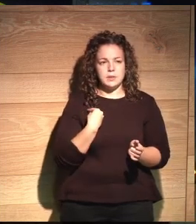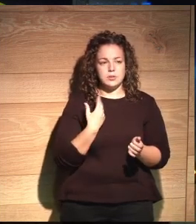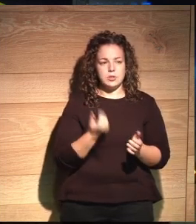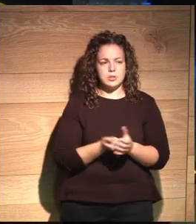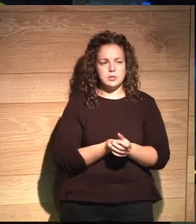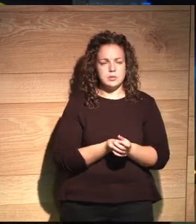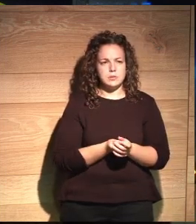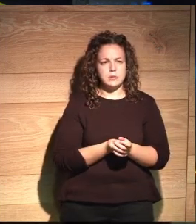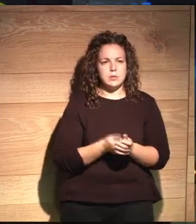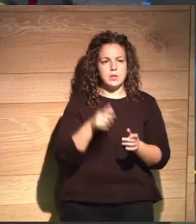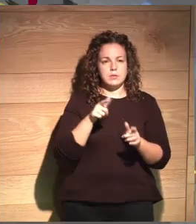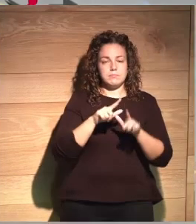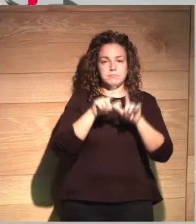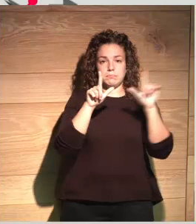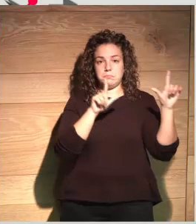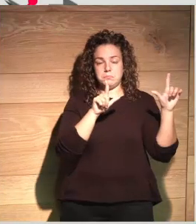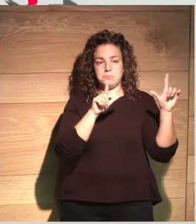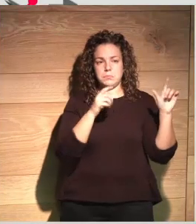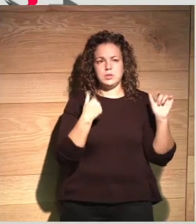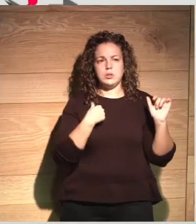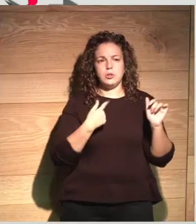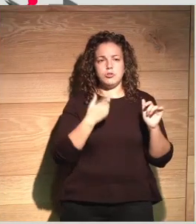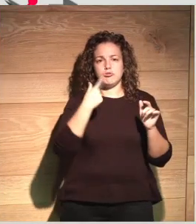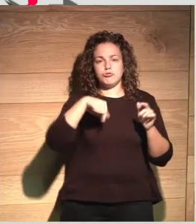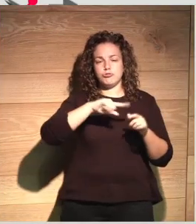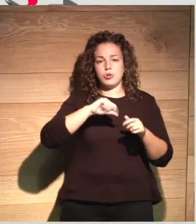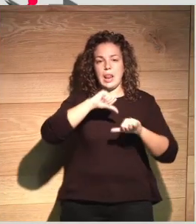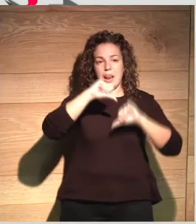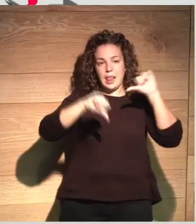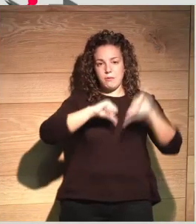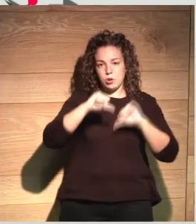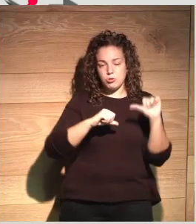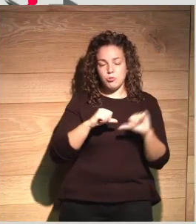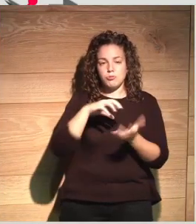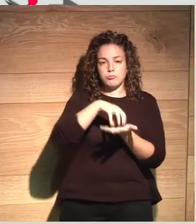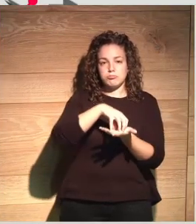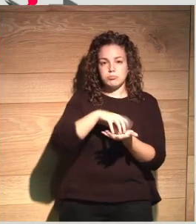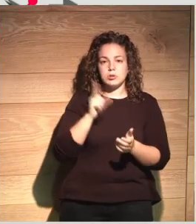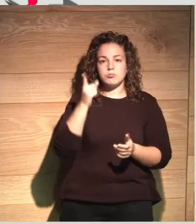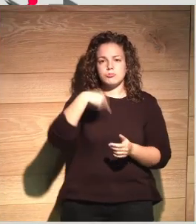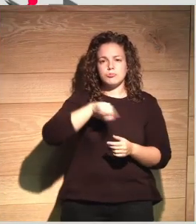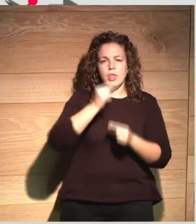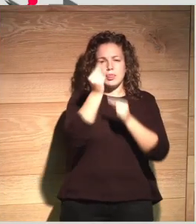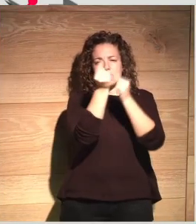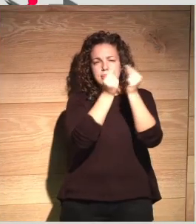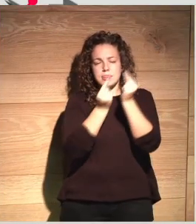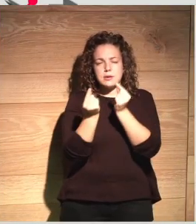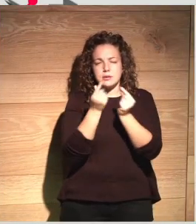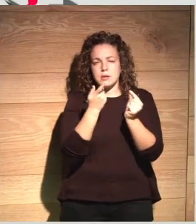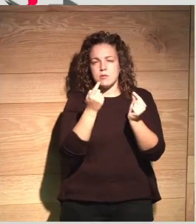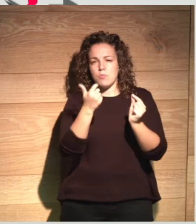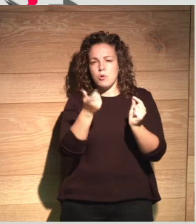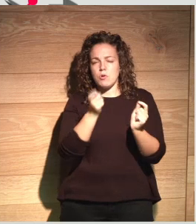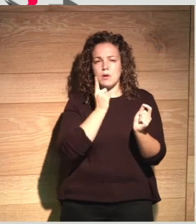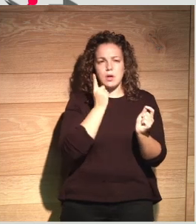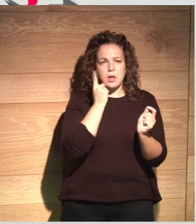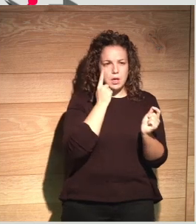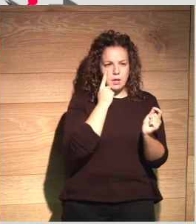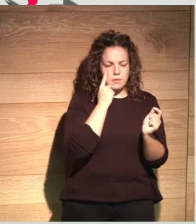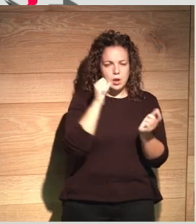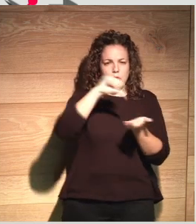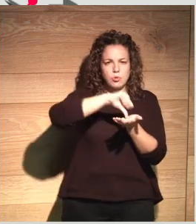límite tenemos tenemos nuestros laboratorios y demás y diseñamos un poco como creemos que van a funcionar